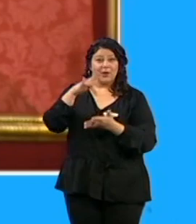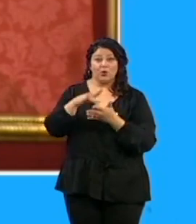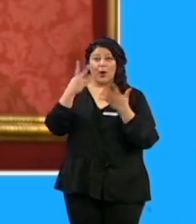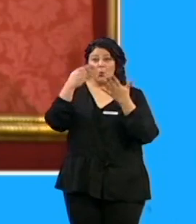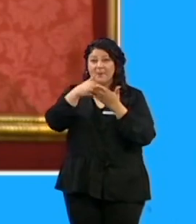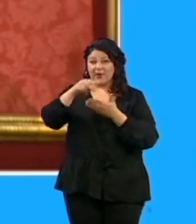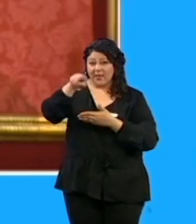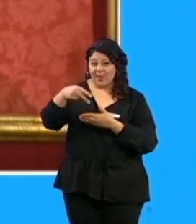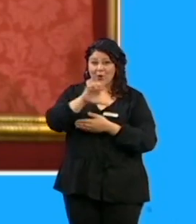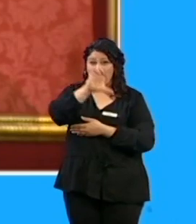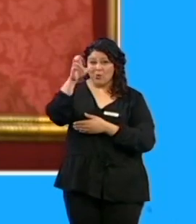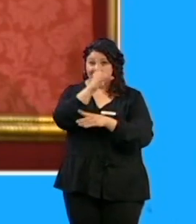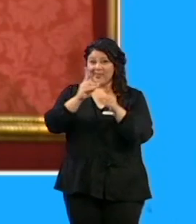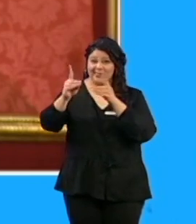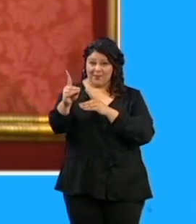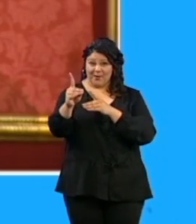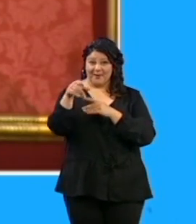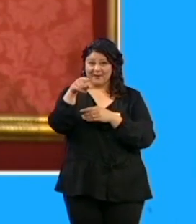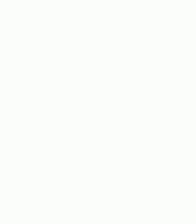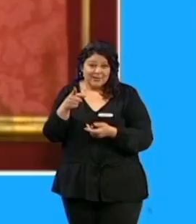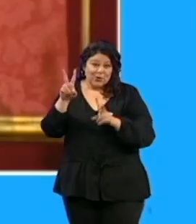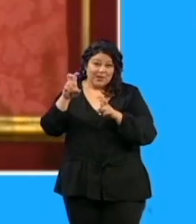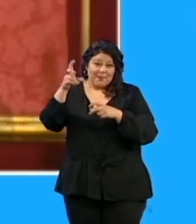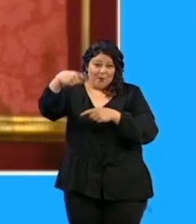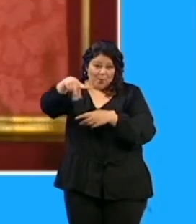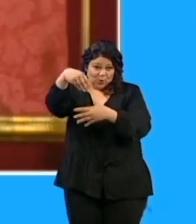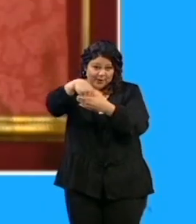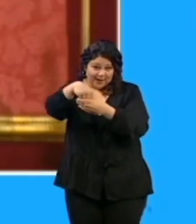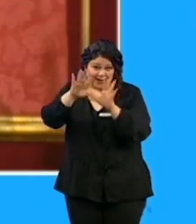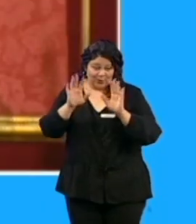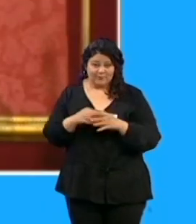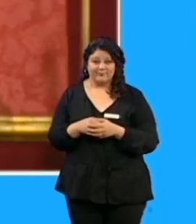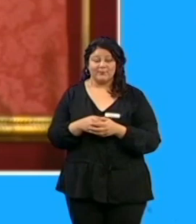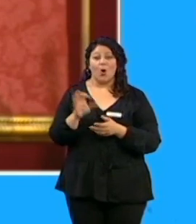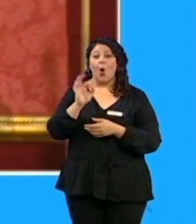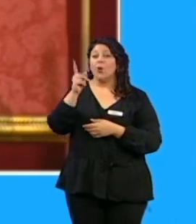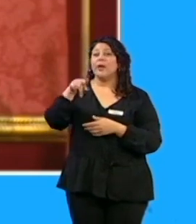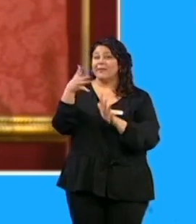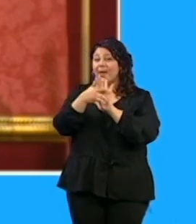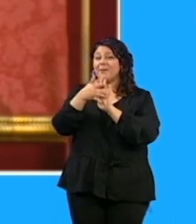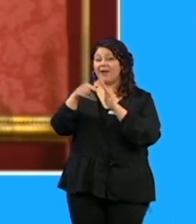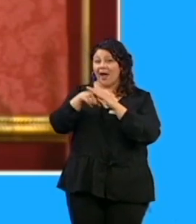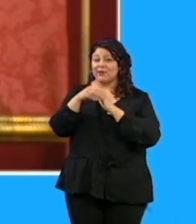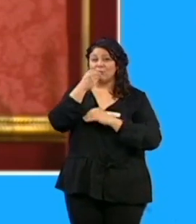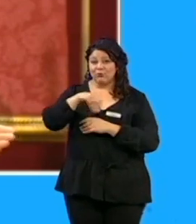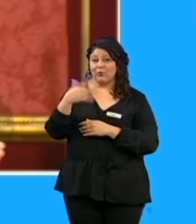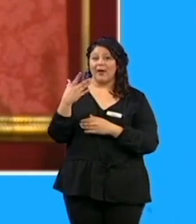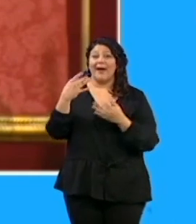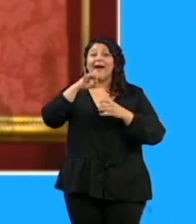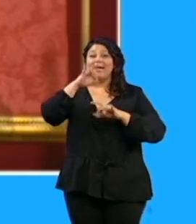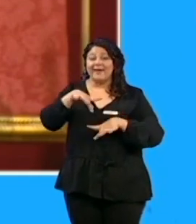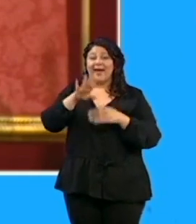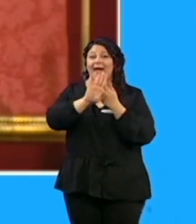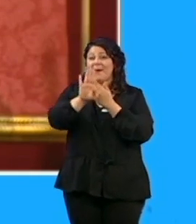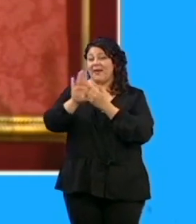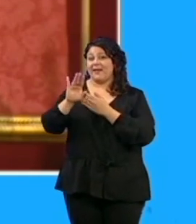euros a Europa destinadas a ayudas para el empleo. O le explica también su magnífica gestión a las vecinas y vecinos que esperan que usted les